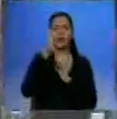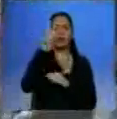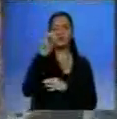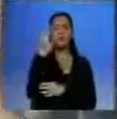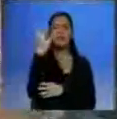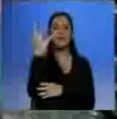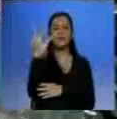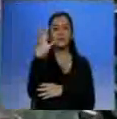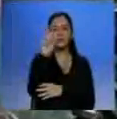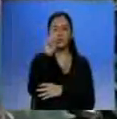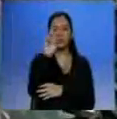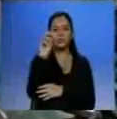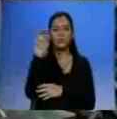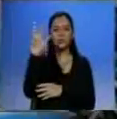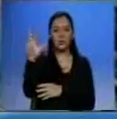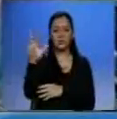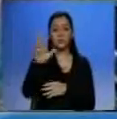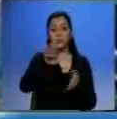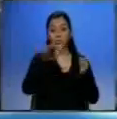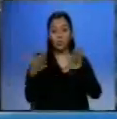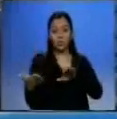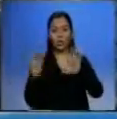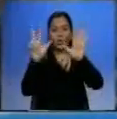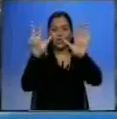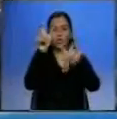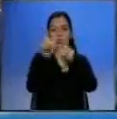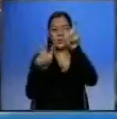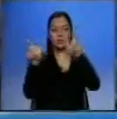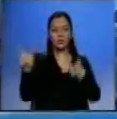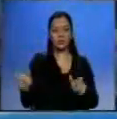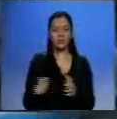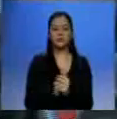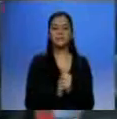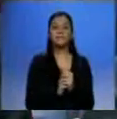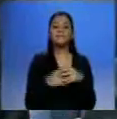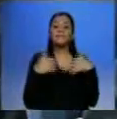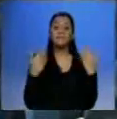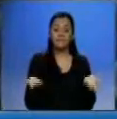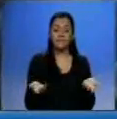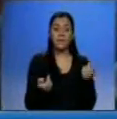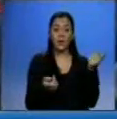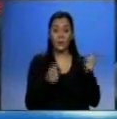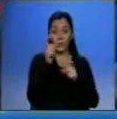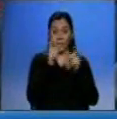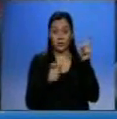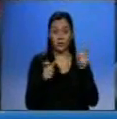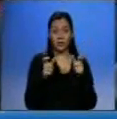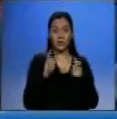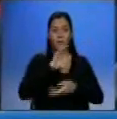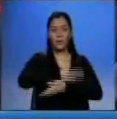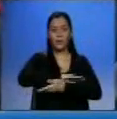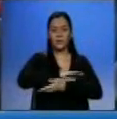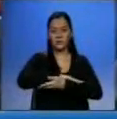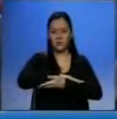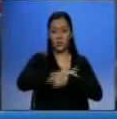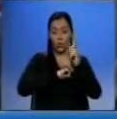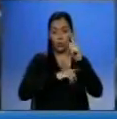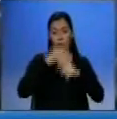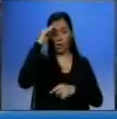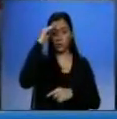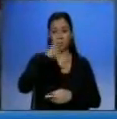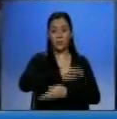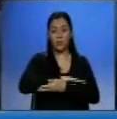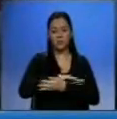2003, donde murieron 8 personas. Uno en pasivo y otro ya en situación de